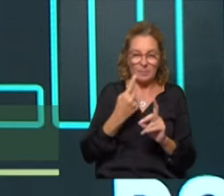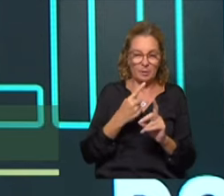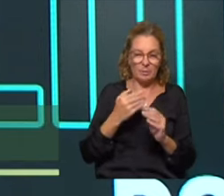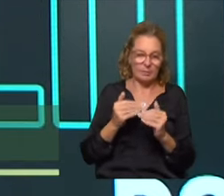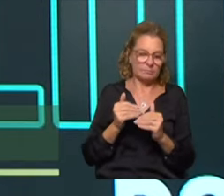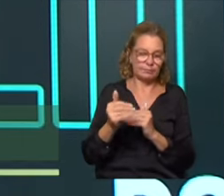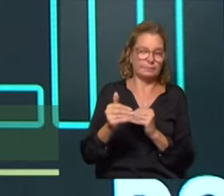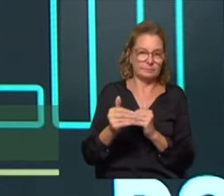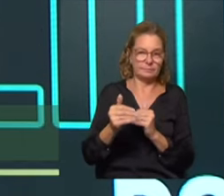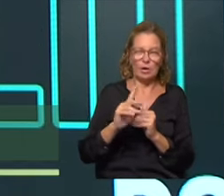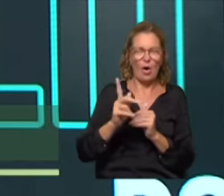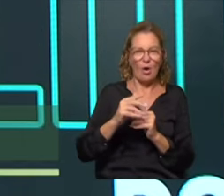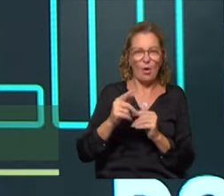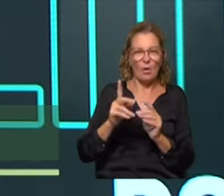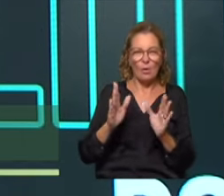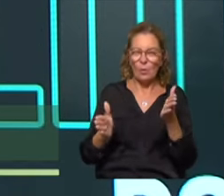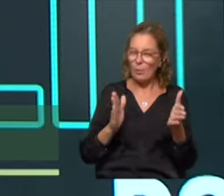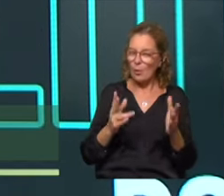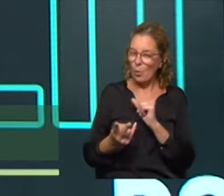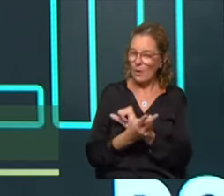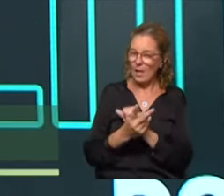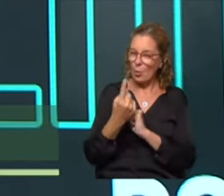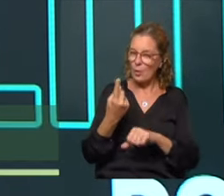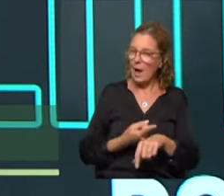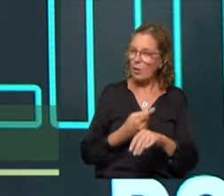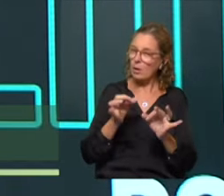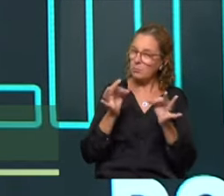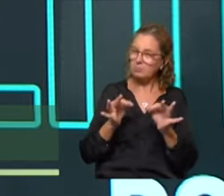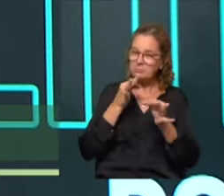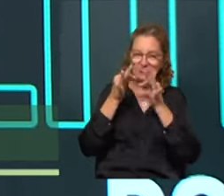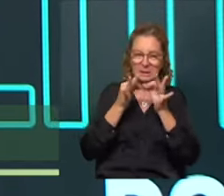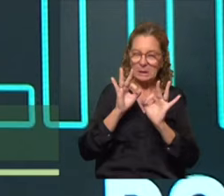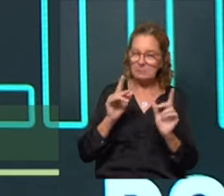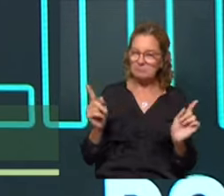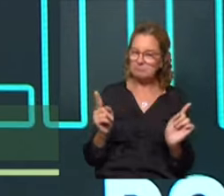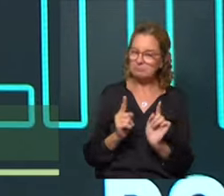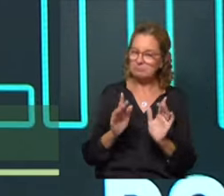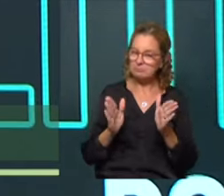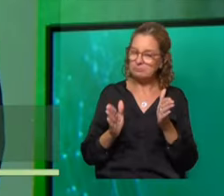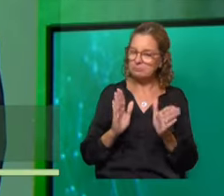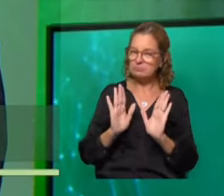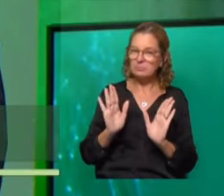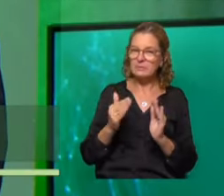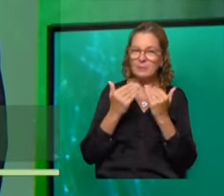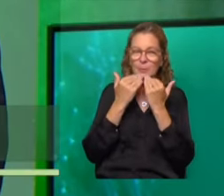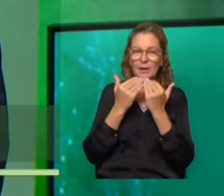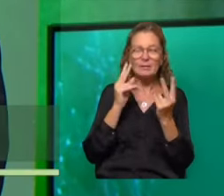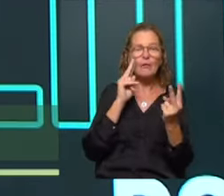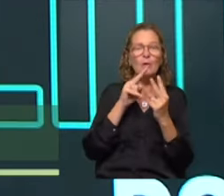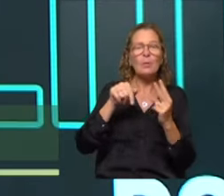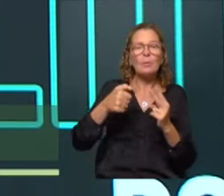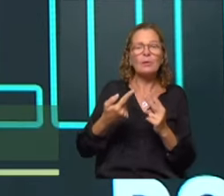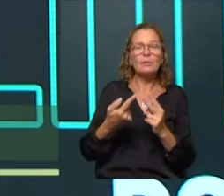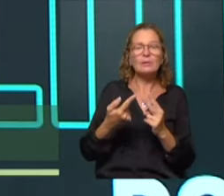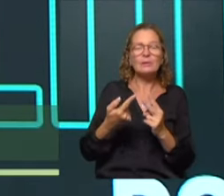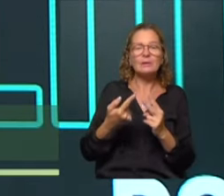de la hora, ¿no? Es decir, hay como un cuidado en todo eso que es para utilizarlo, digamos, ¿no? Gracias, Eduardo, y hasta la próxima. Nos